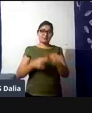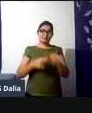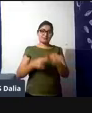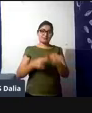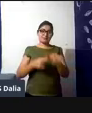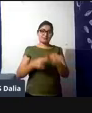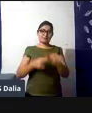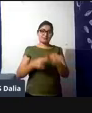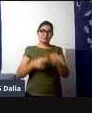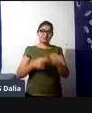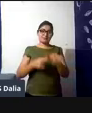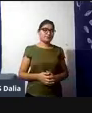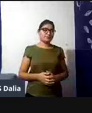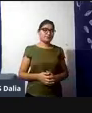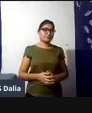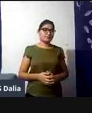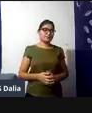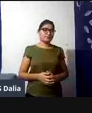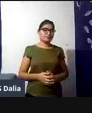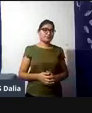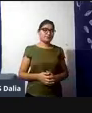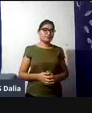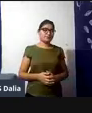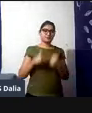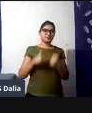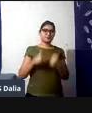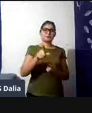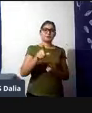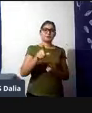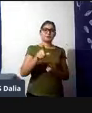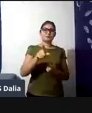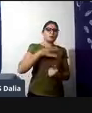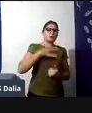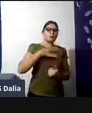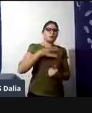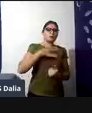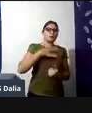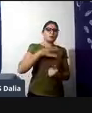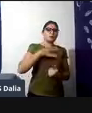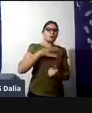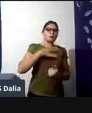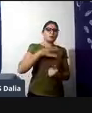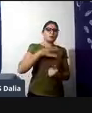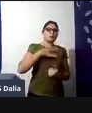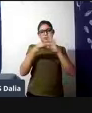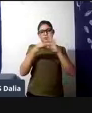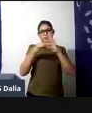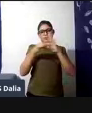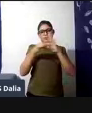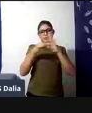como podría haber sido a la contra y que me hubieran hecho papilla. Entonces, por eso